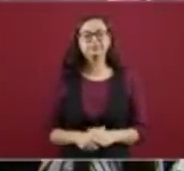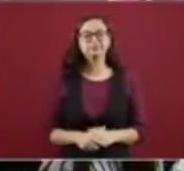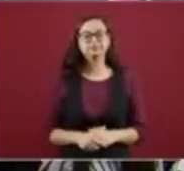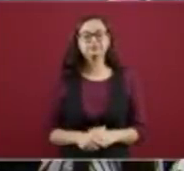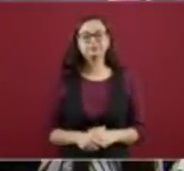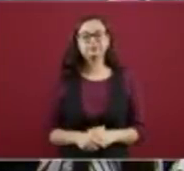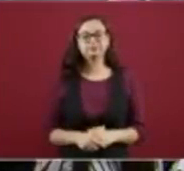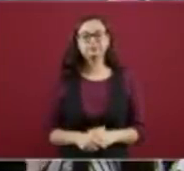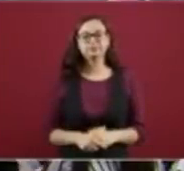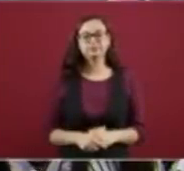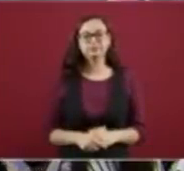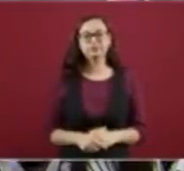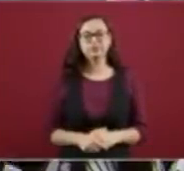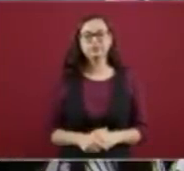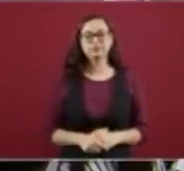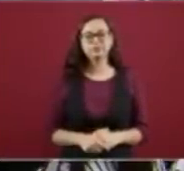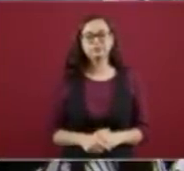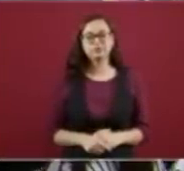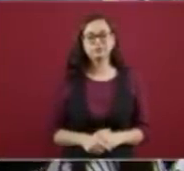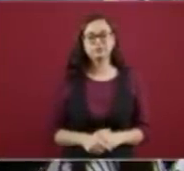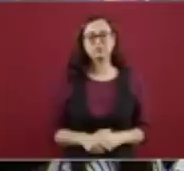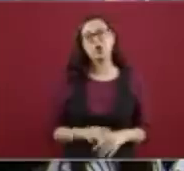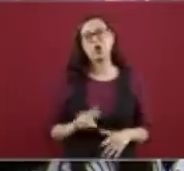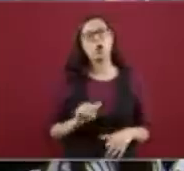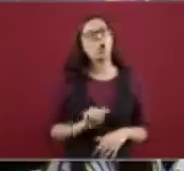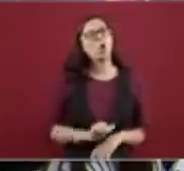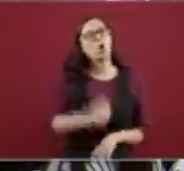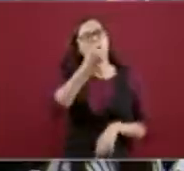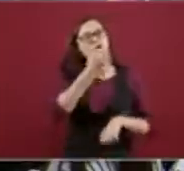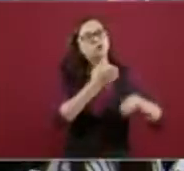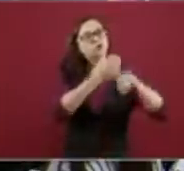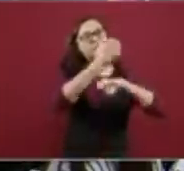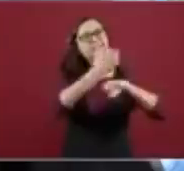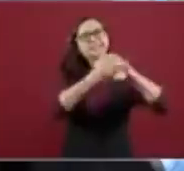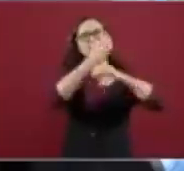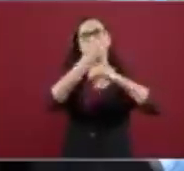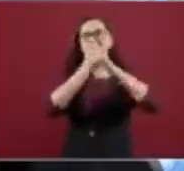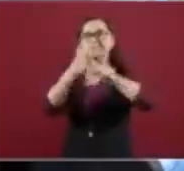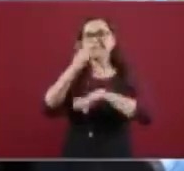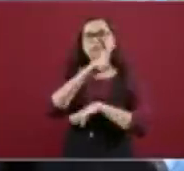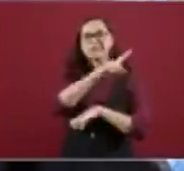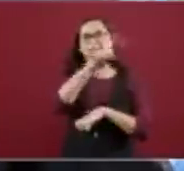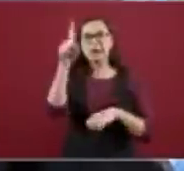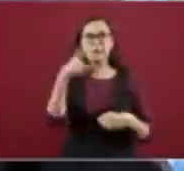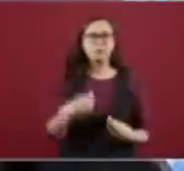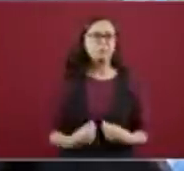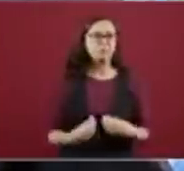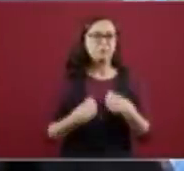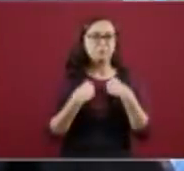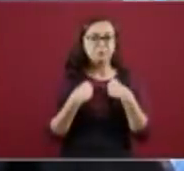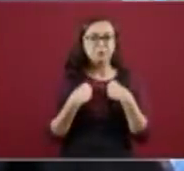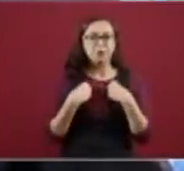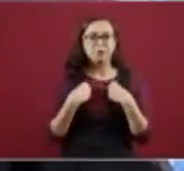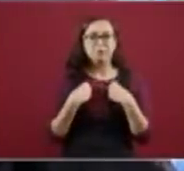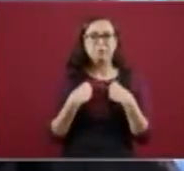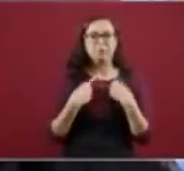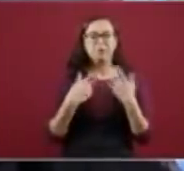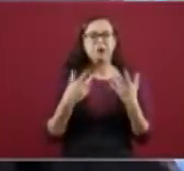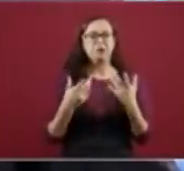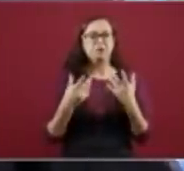Cuando uno vive en un estado, en una región del país y